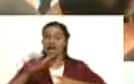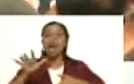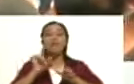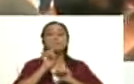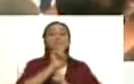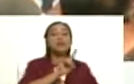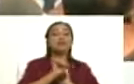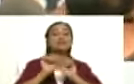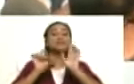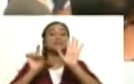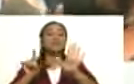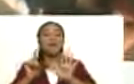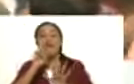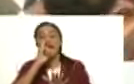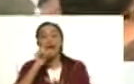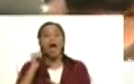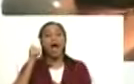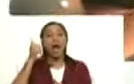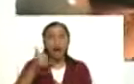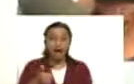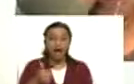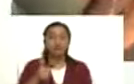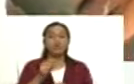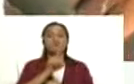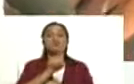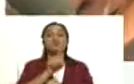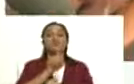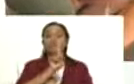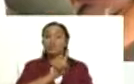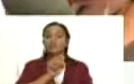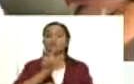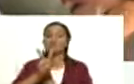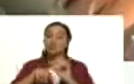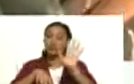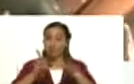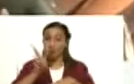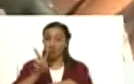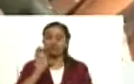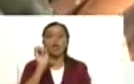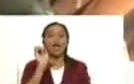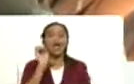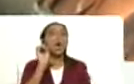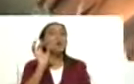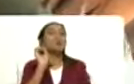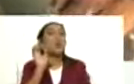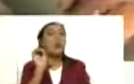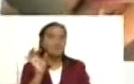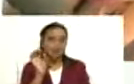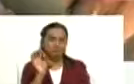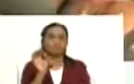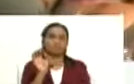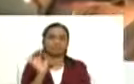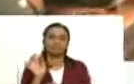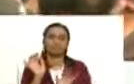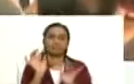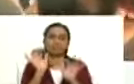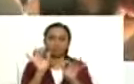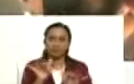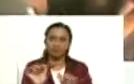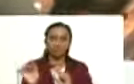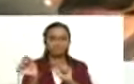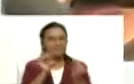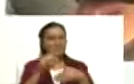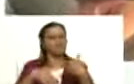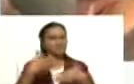vamos a cumplir 12 cumbres, y hay que seguir construyendo desde adentro los valores, los planes, las